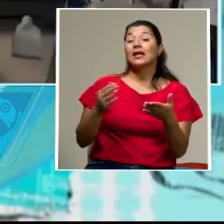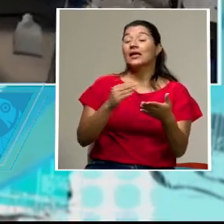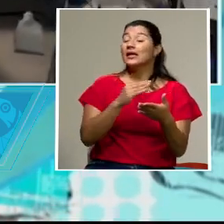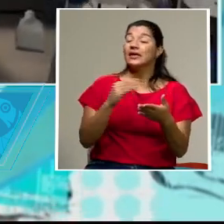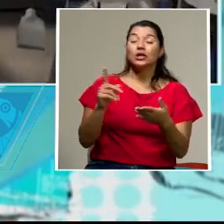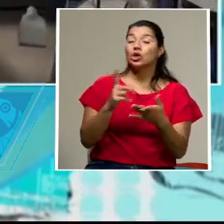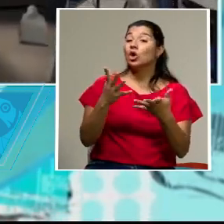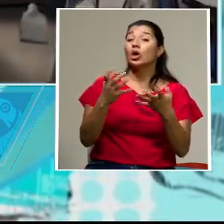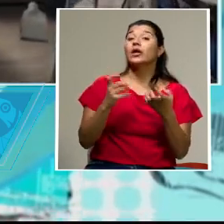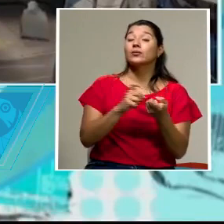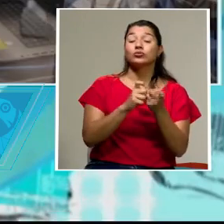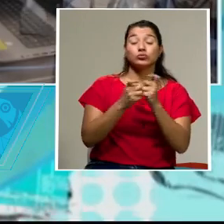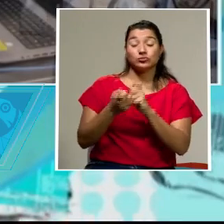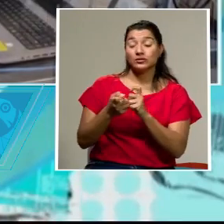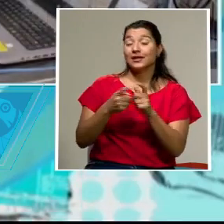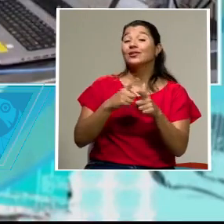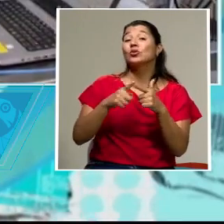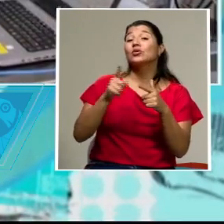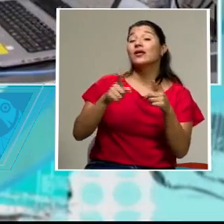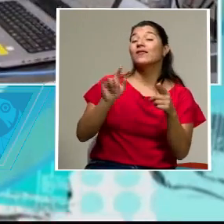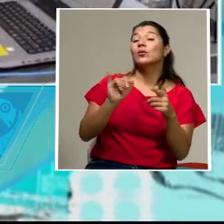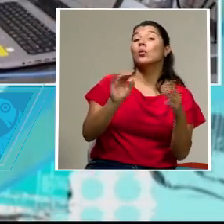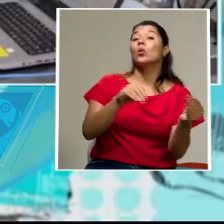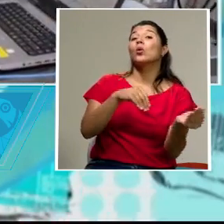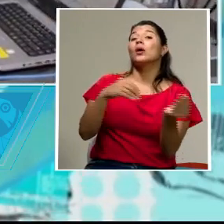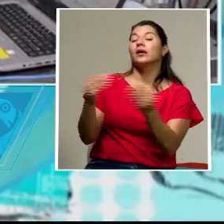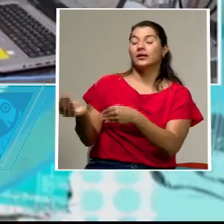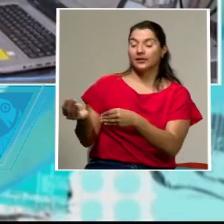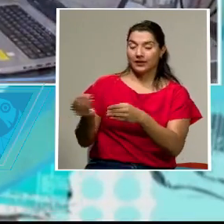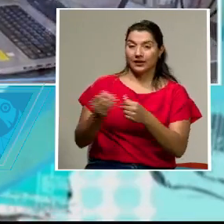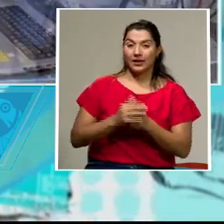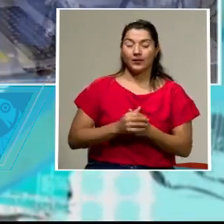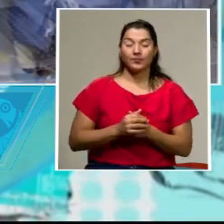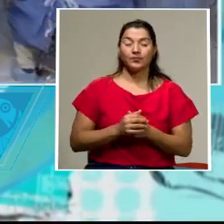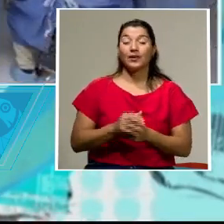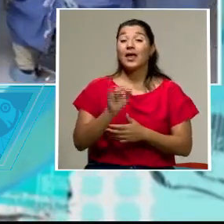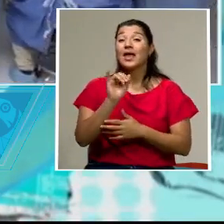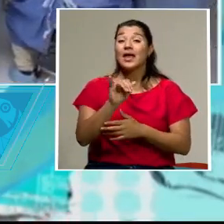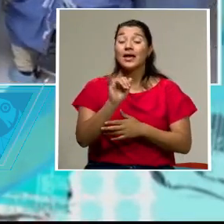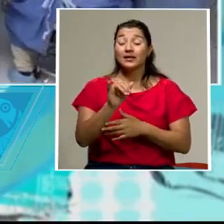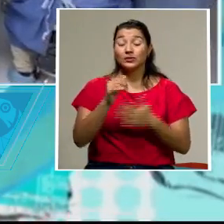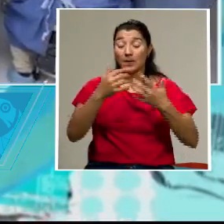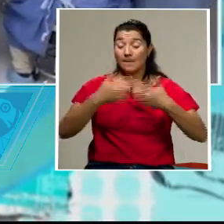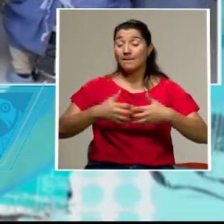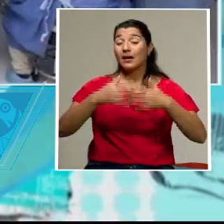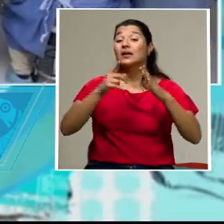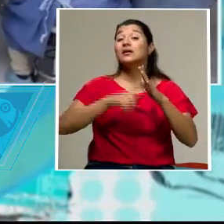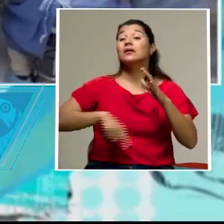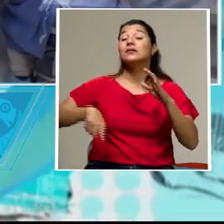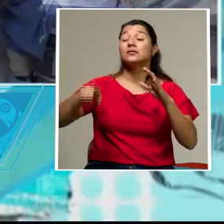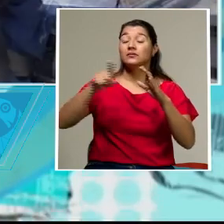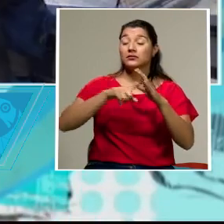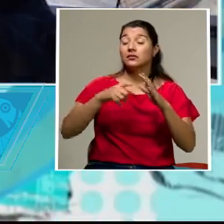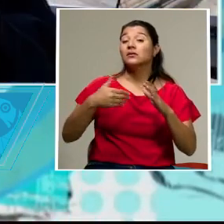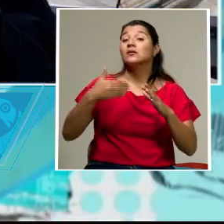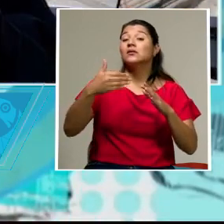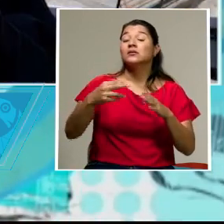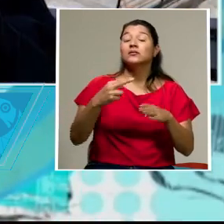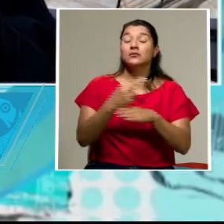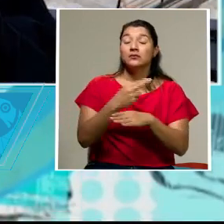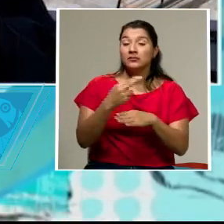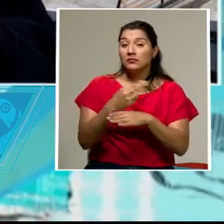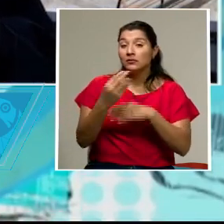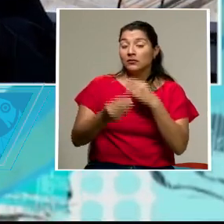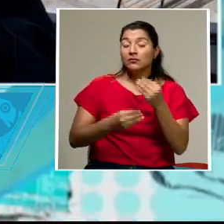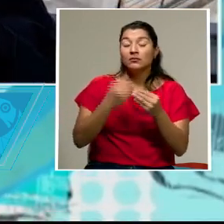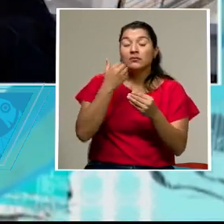que se llaman o se conocen como ventiladores comerciales. Estos ventiladores, al utilizar componentes que son de fácil acceso, de